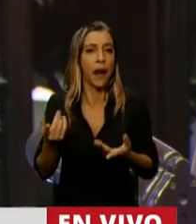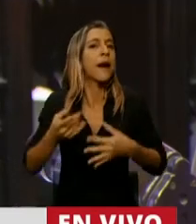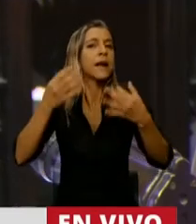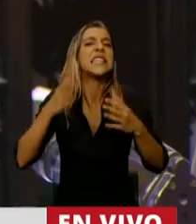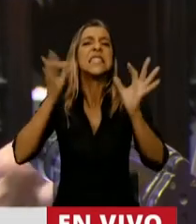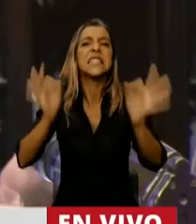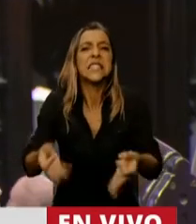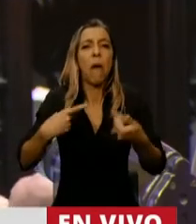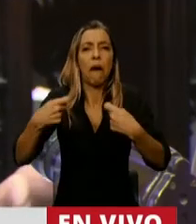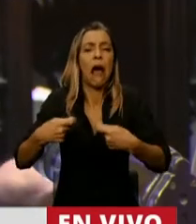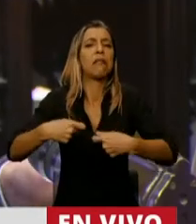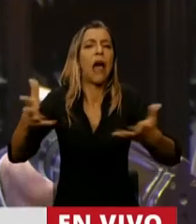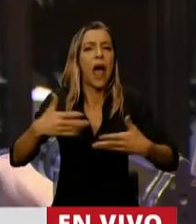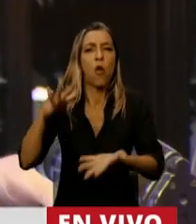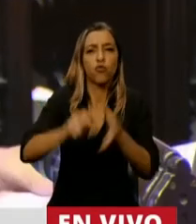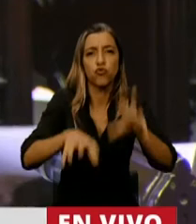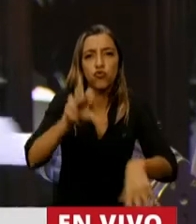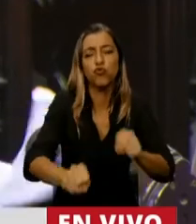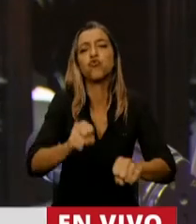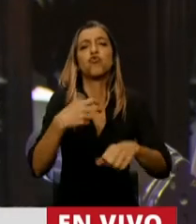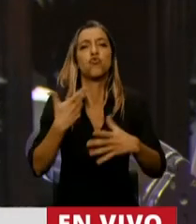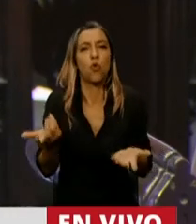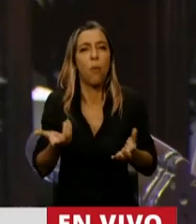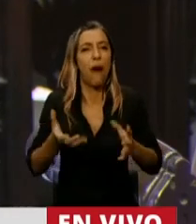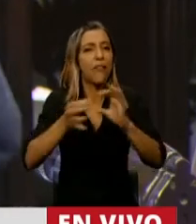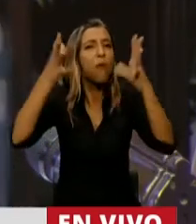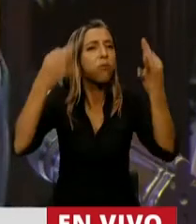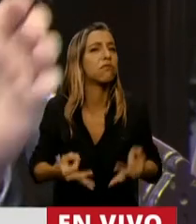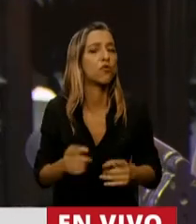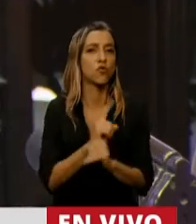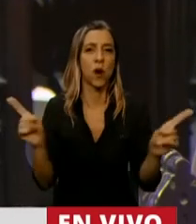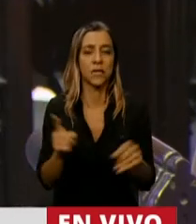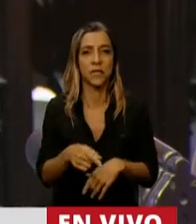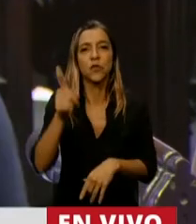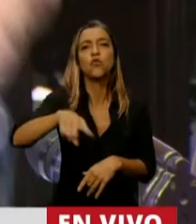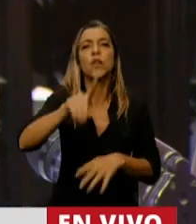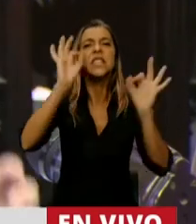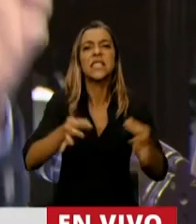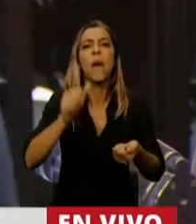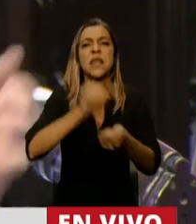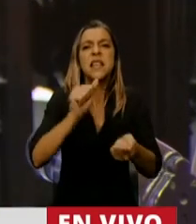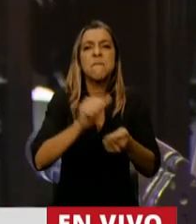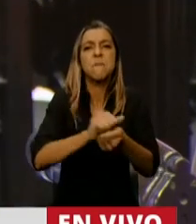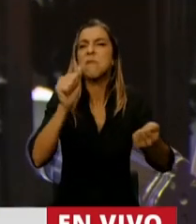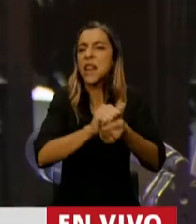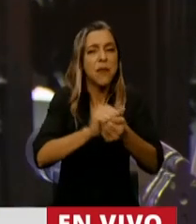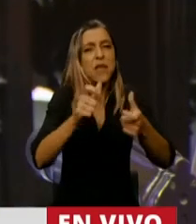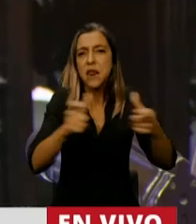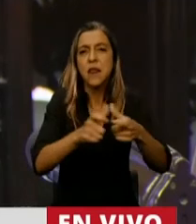hacer es destruirla, usurparla, apoderarse de ella e imprimir, imprimir e